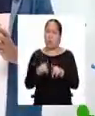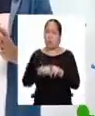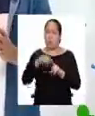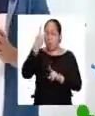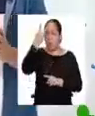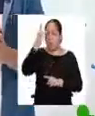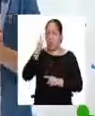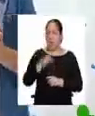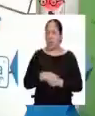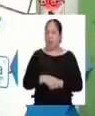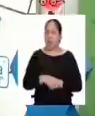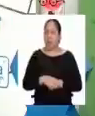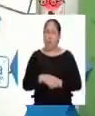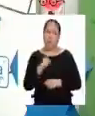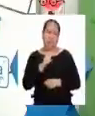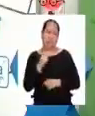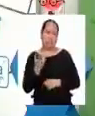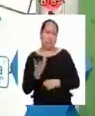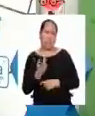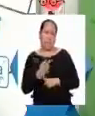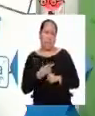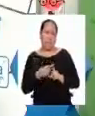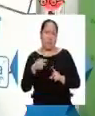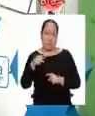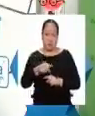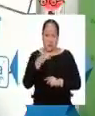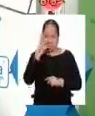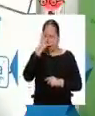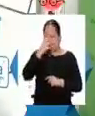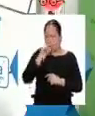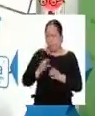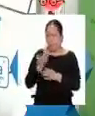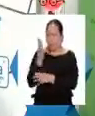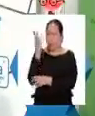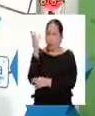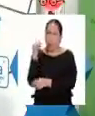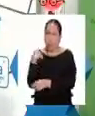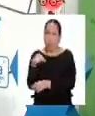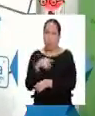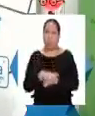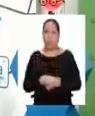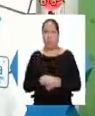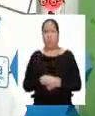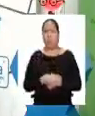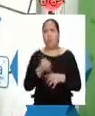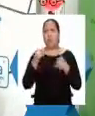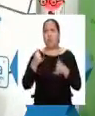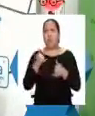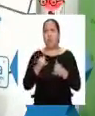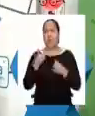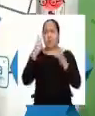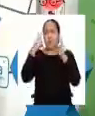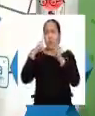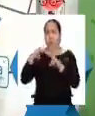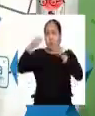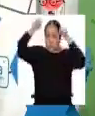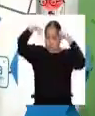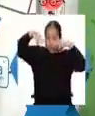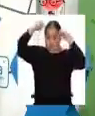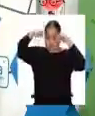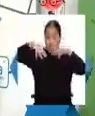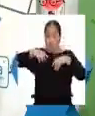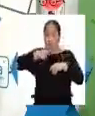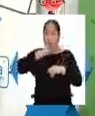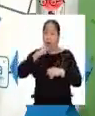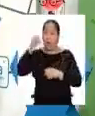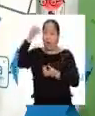inteligencia. Sí, tienes razón, pero no deja de ser una planta lindísima. Así que ahora voy a ver si está lloviendo para poder